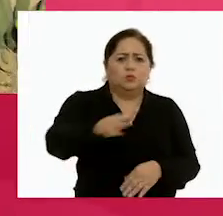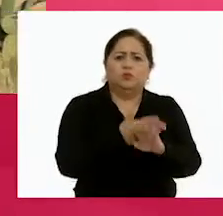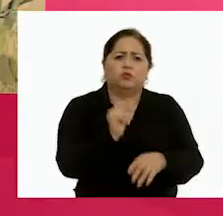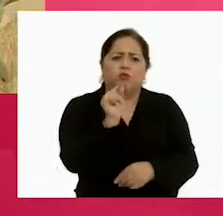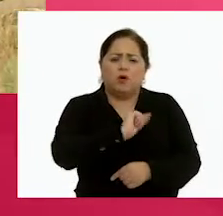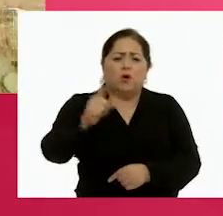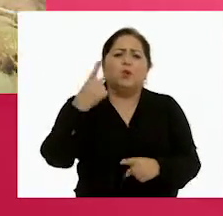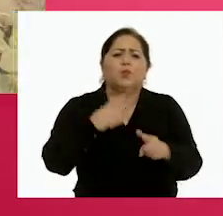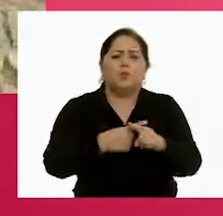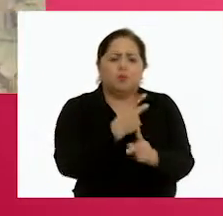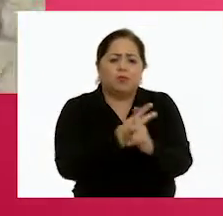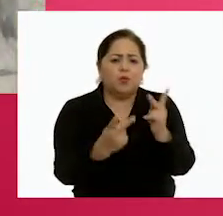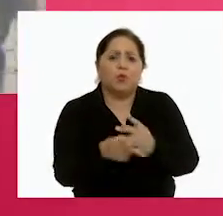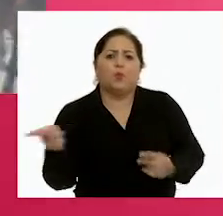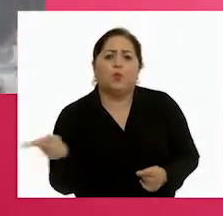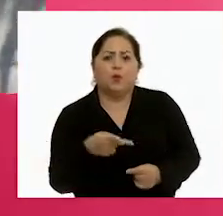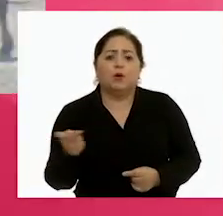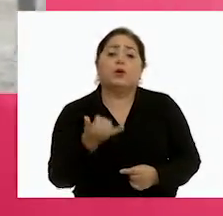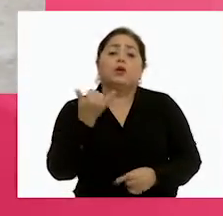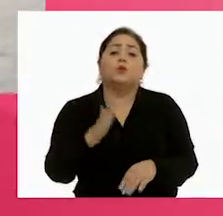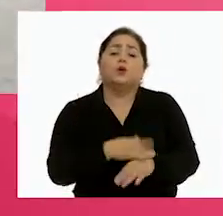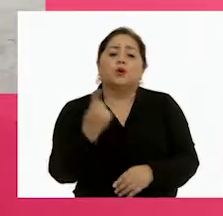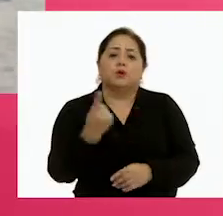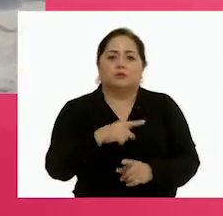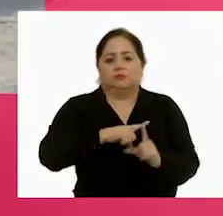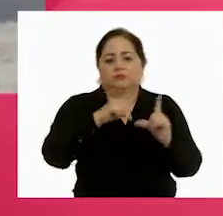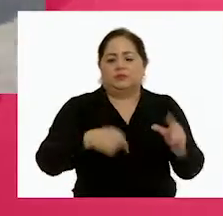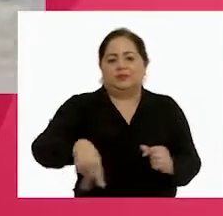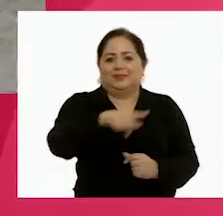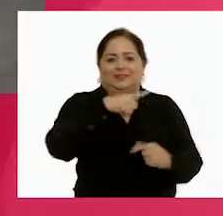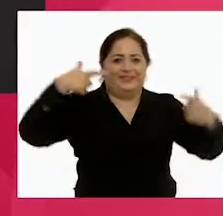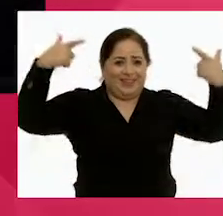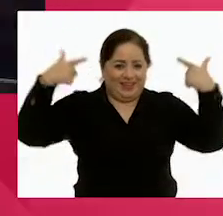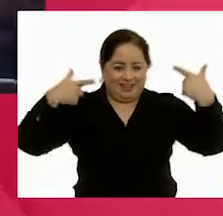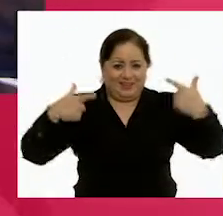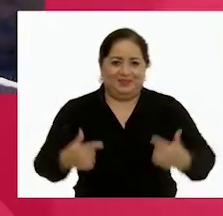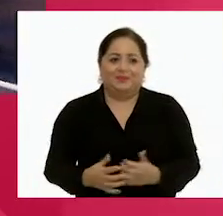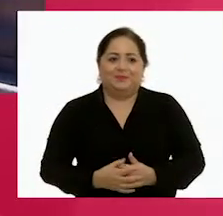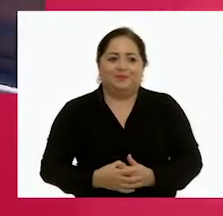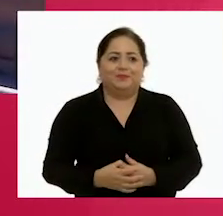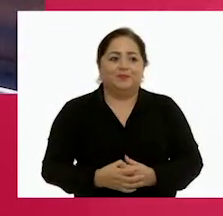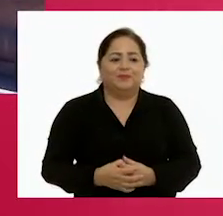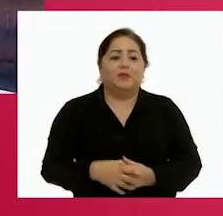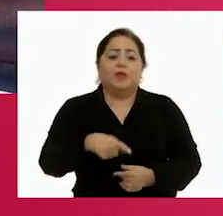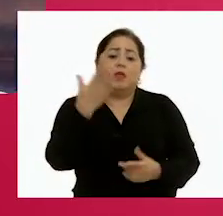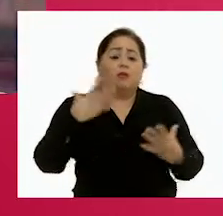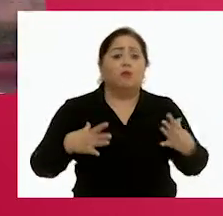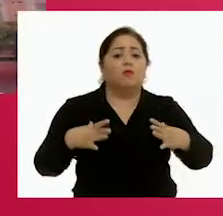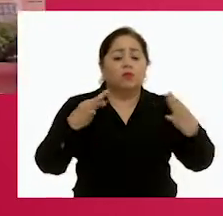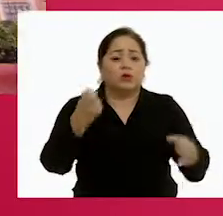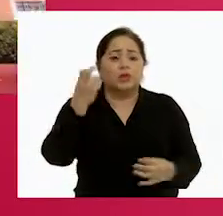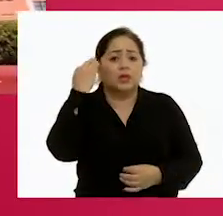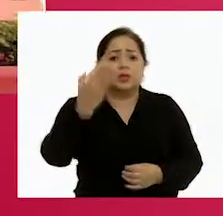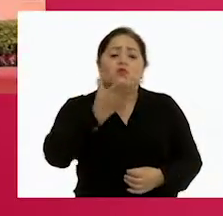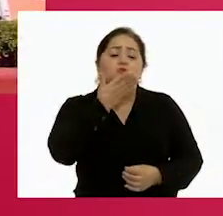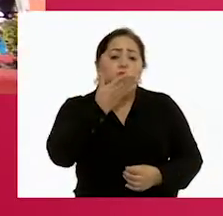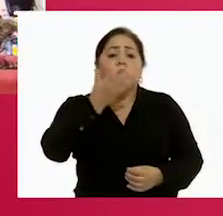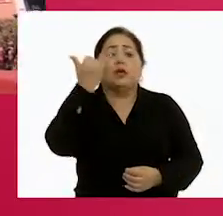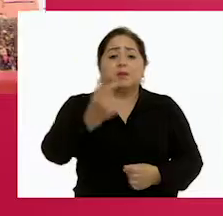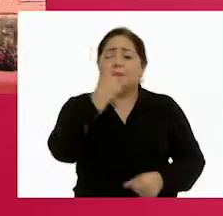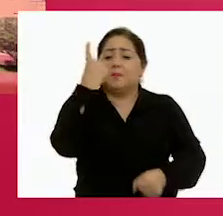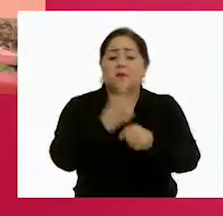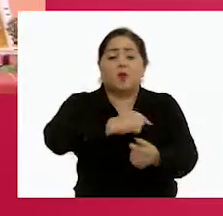por su producción de pulque y por ser cuna nacional de la charrería. Fue fundada en la época tolteca y fue